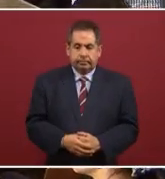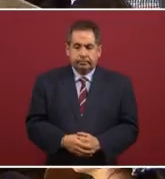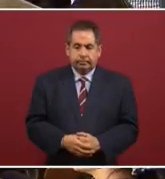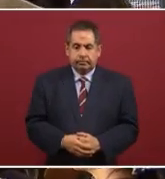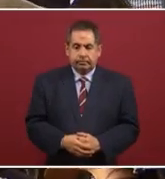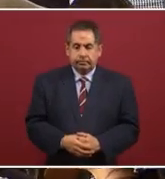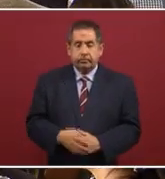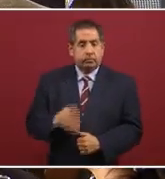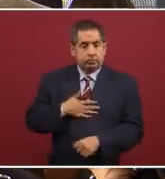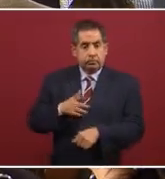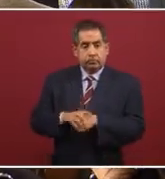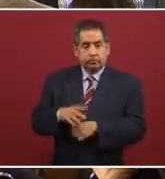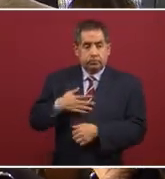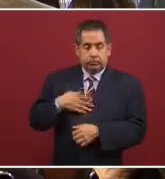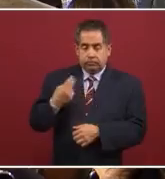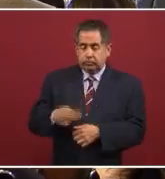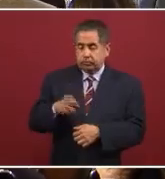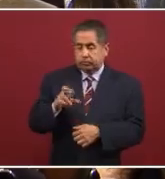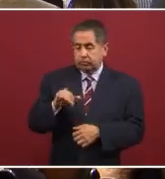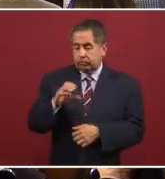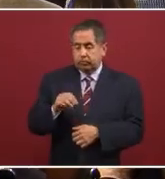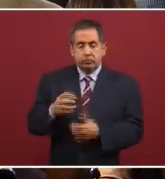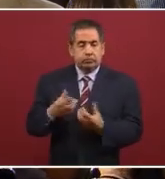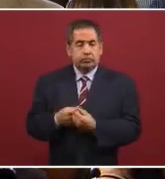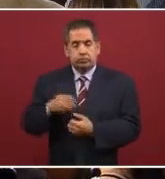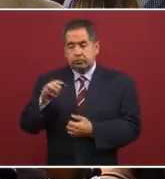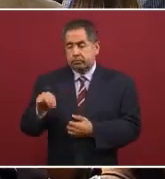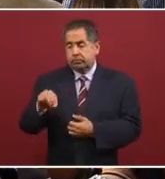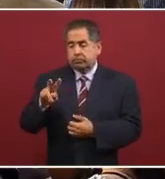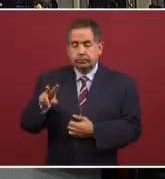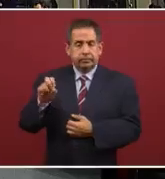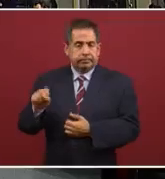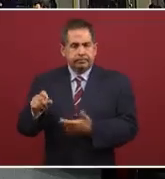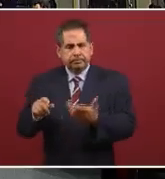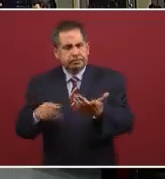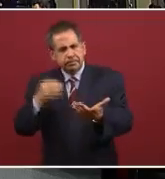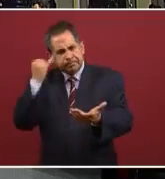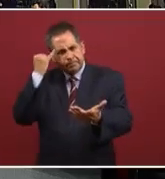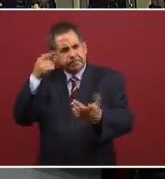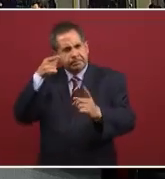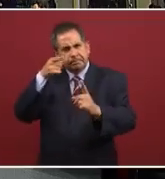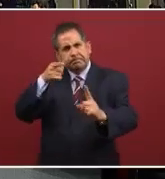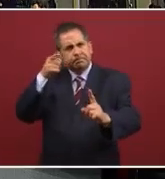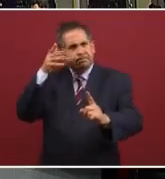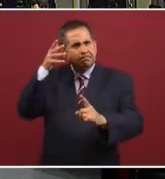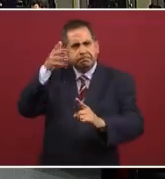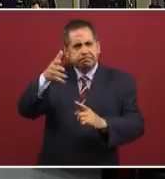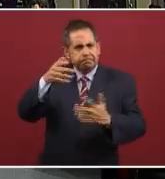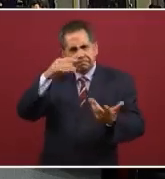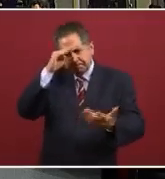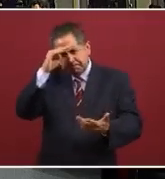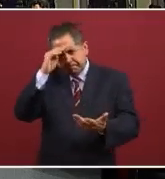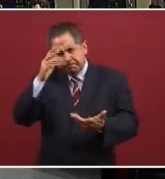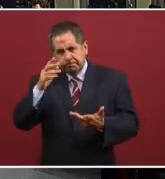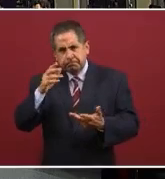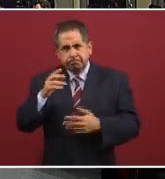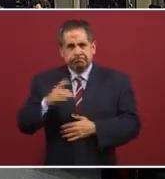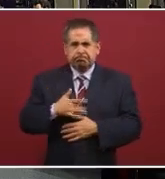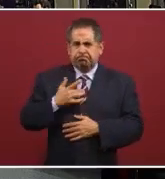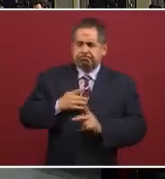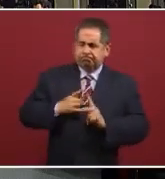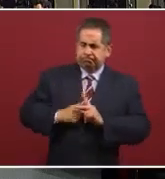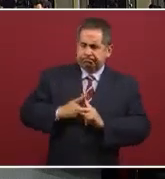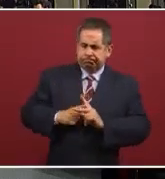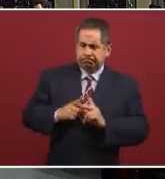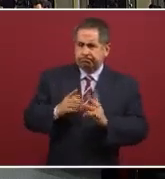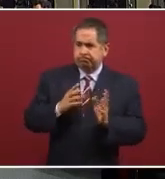Buenos días, Rocío Méndez de Noticias MBS. ¿Cuáles son las expectativas entonces, señor presidente, al respecto del crecimiento ya